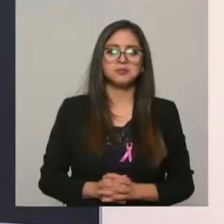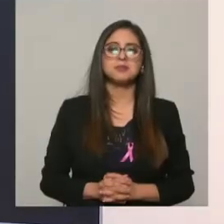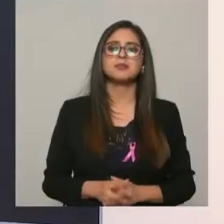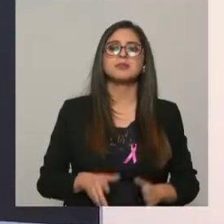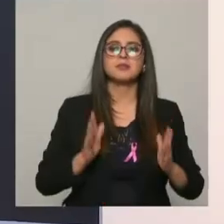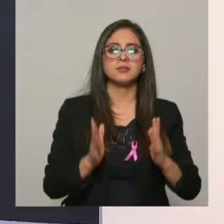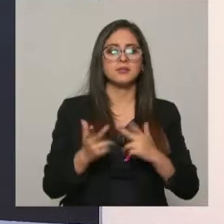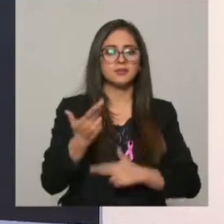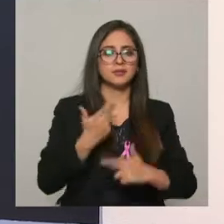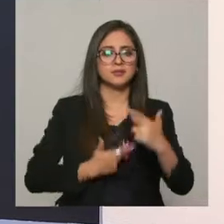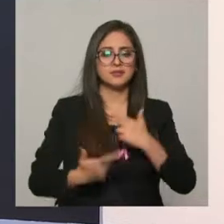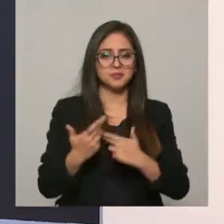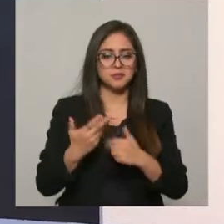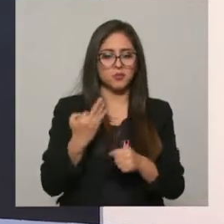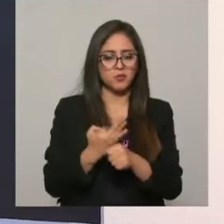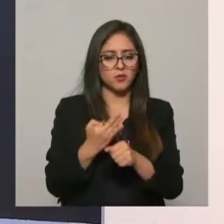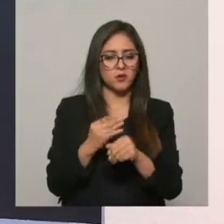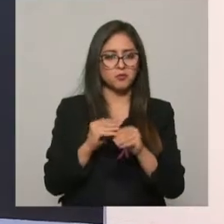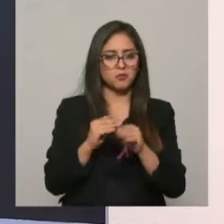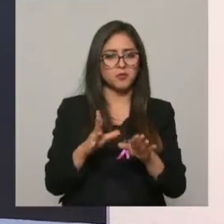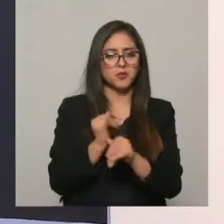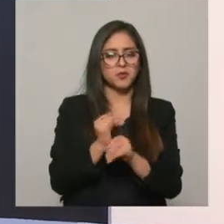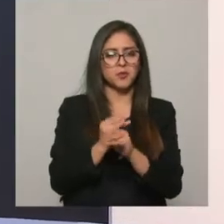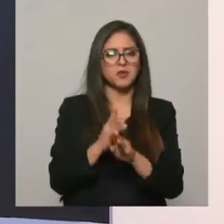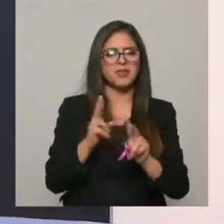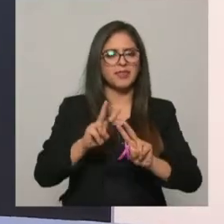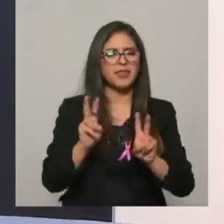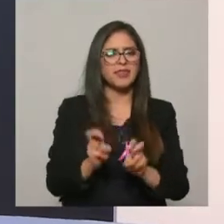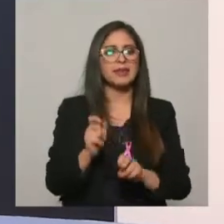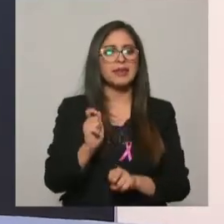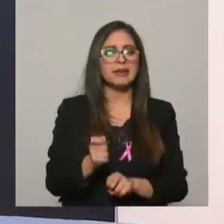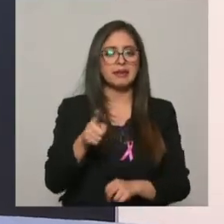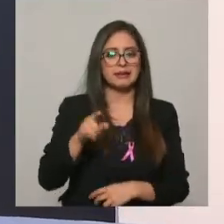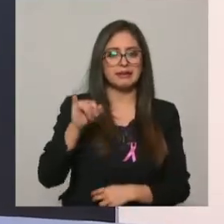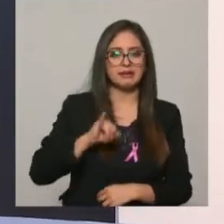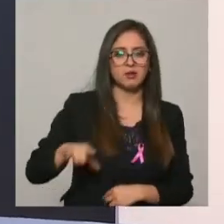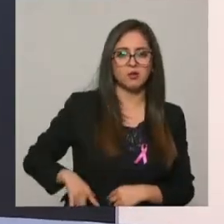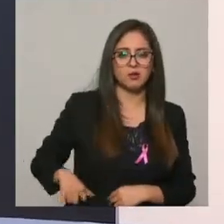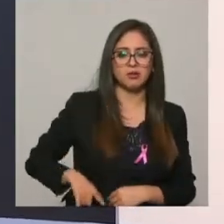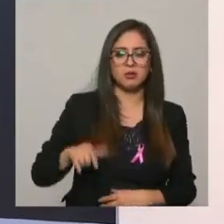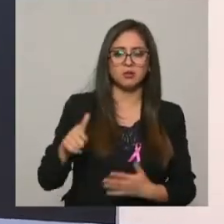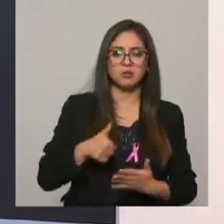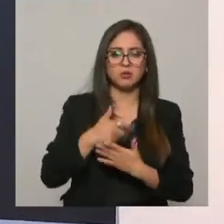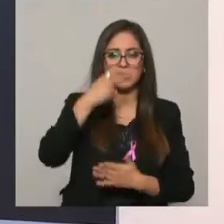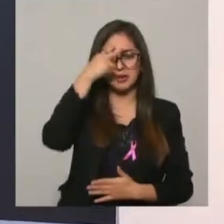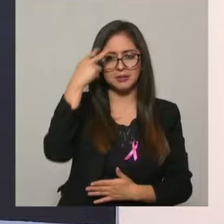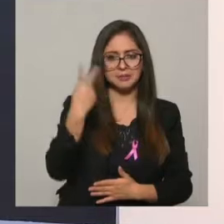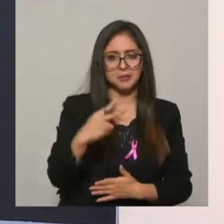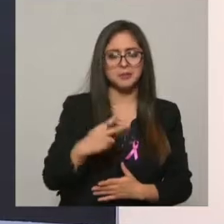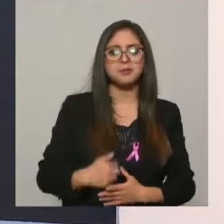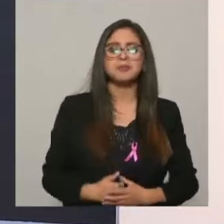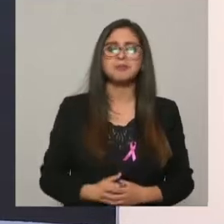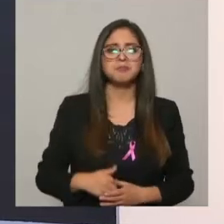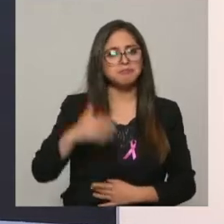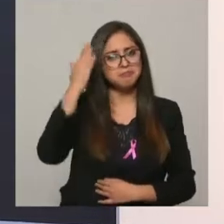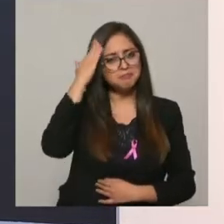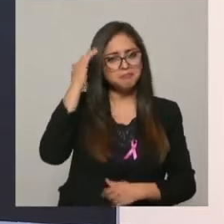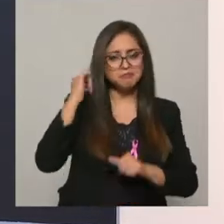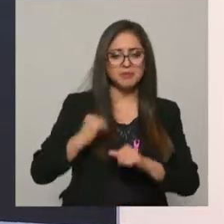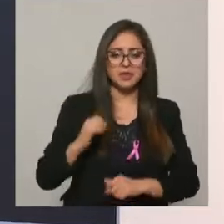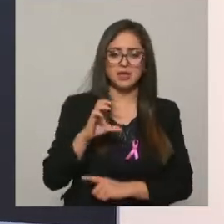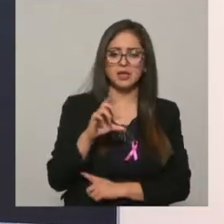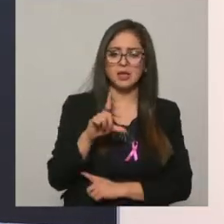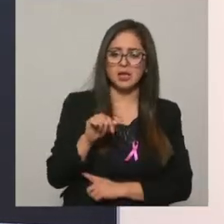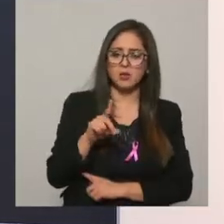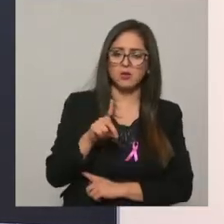Ya estamos de vuelta y abrimos este bloque con información relacionada con la jefatura de gobierno de la Ciudad de México. La titular Claudia Sheinbaum